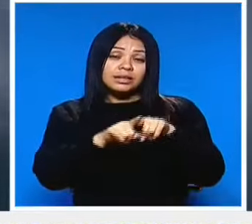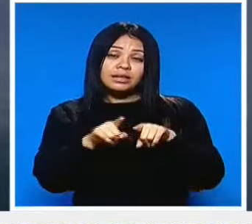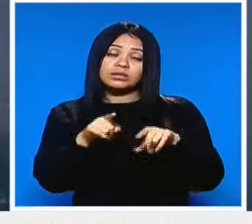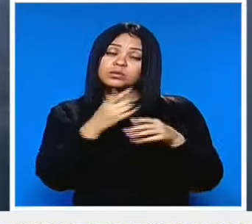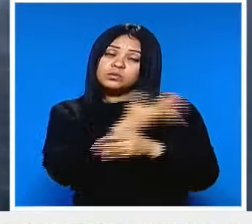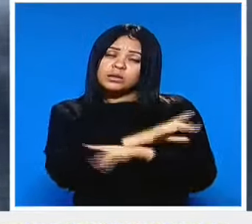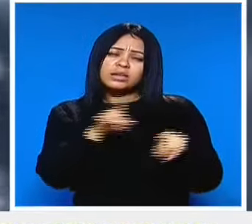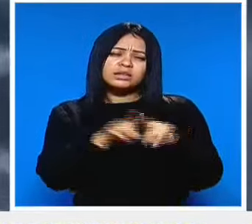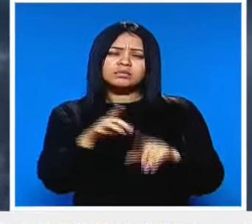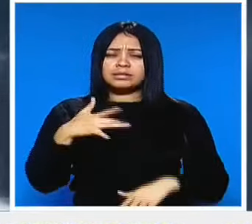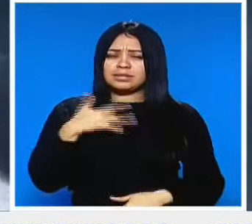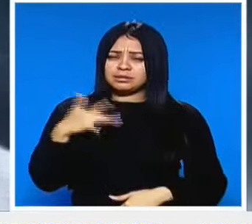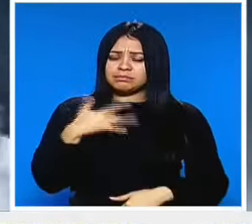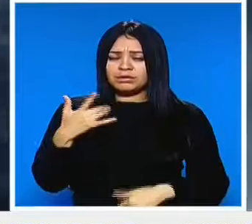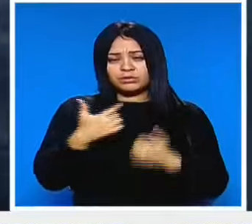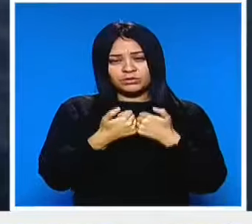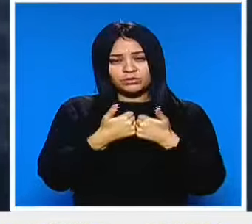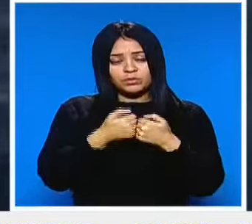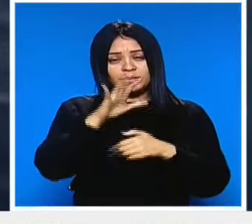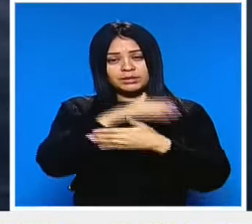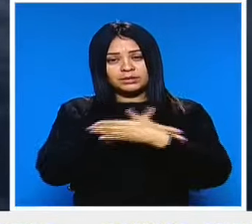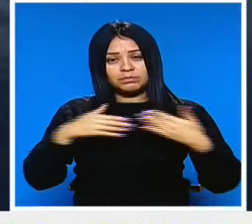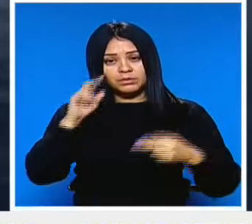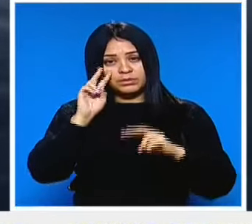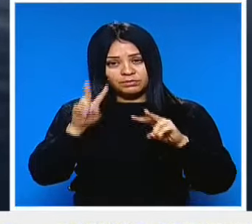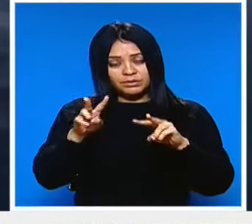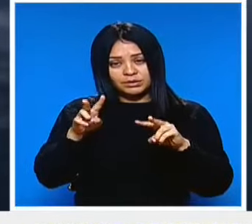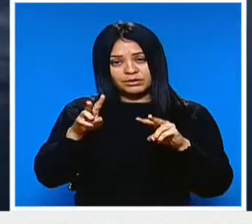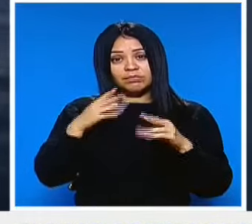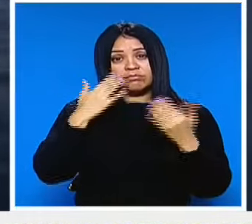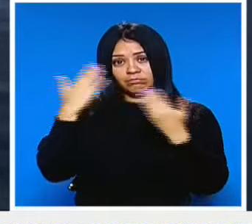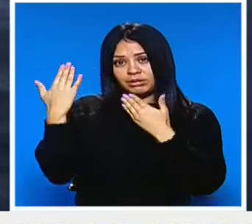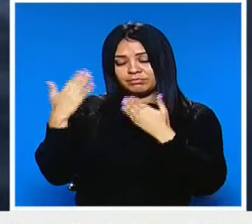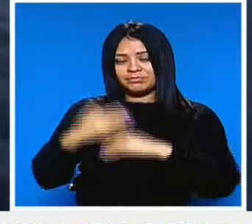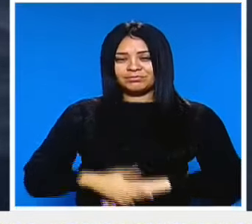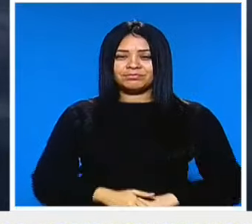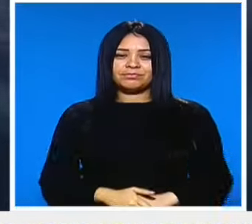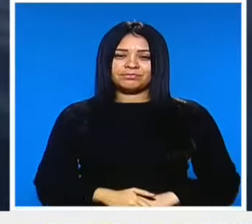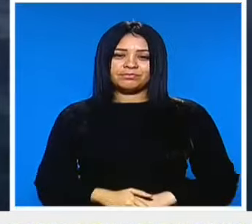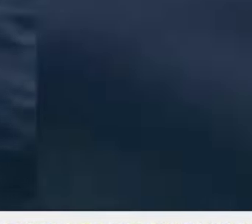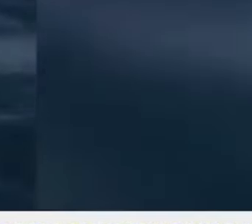de su novia. Más de 5 millones de reproducciones tiene acumulado el video original, miren esto.